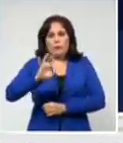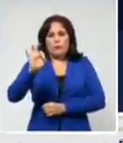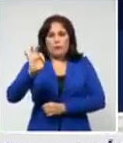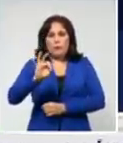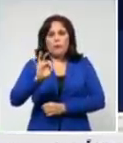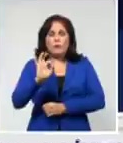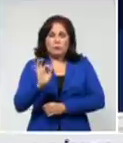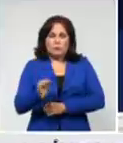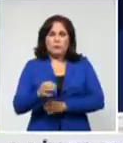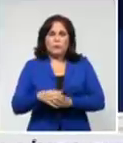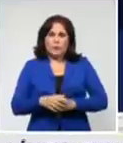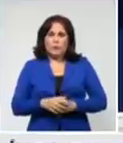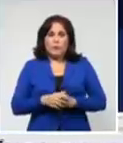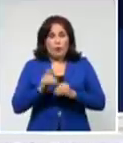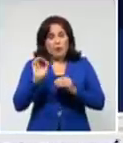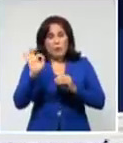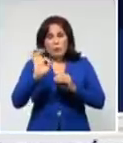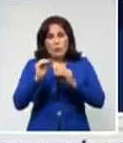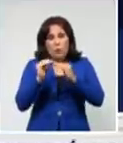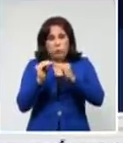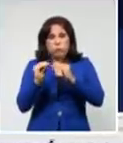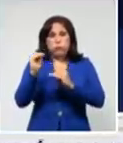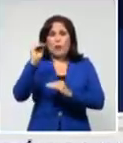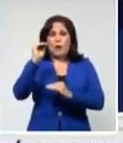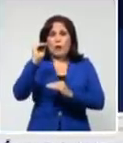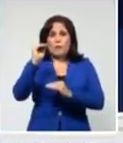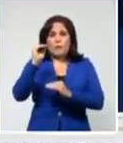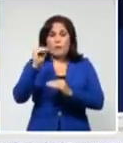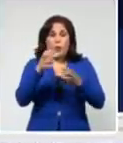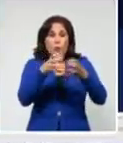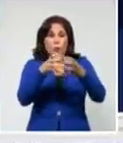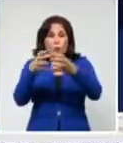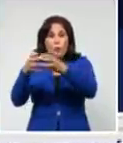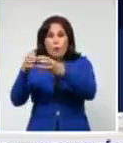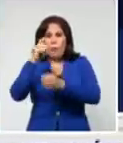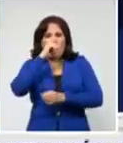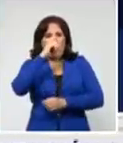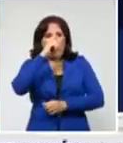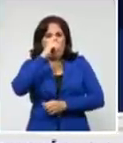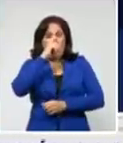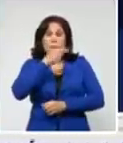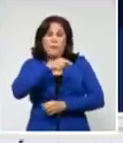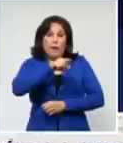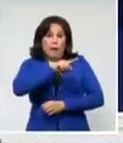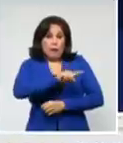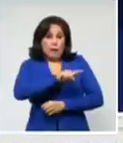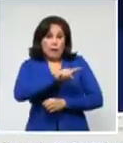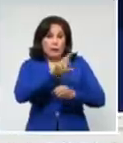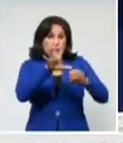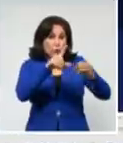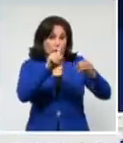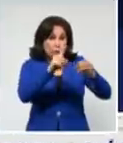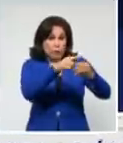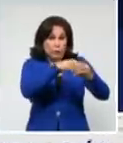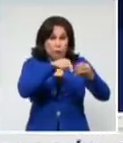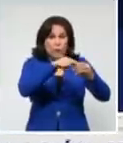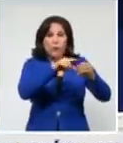ciento un tanto superior. Por grupos de edades se diagnosticaron ayer